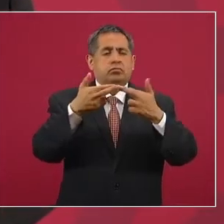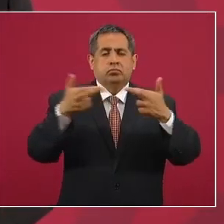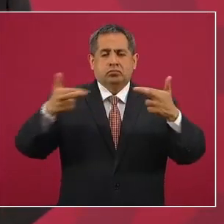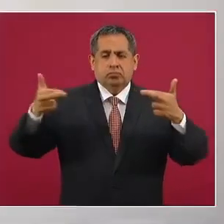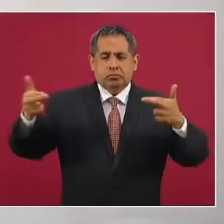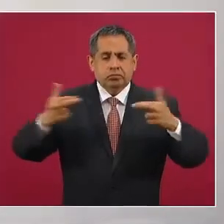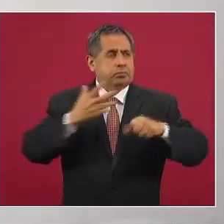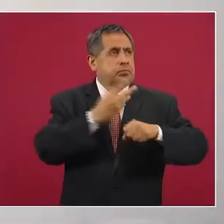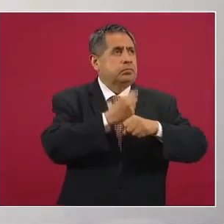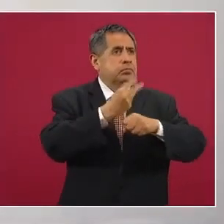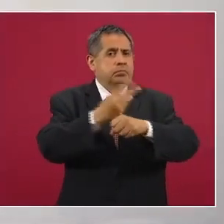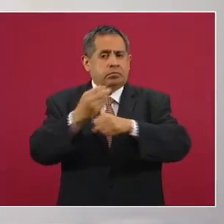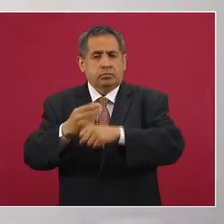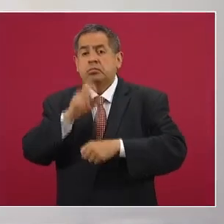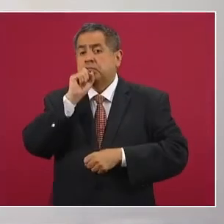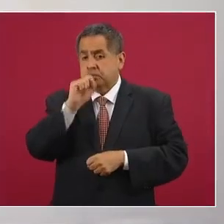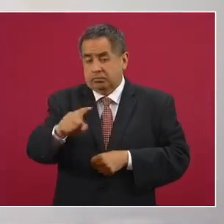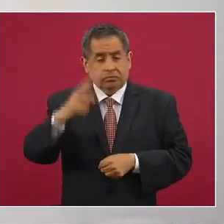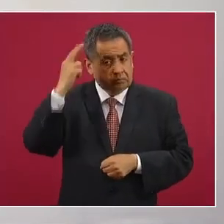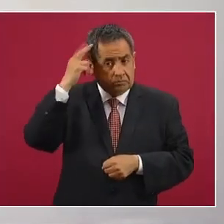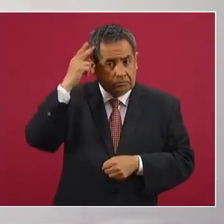riesgo, Bellas Artes